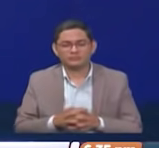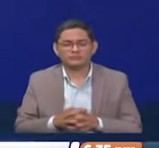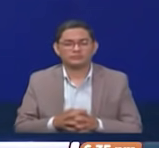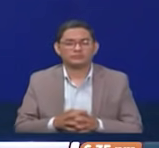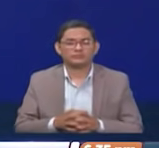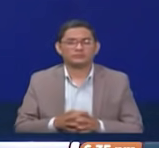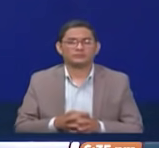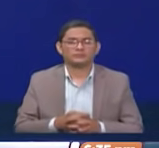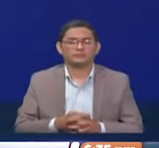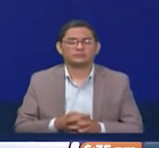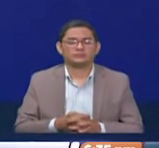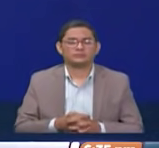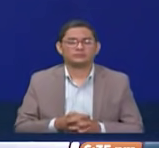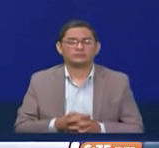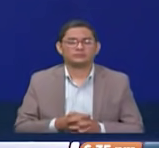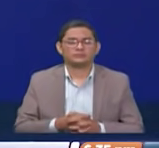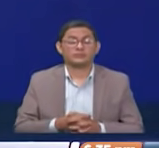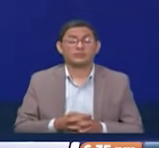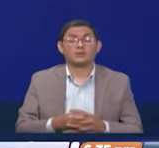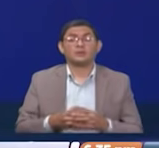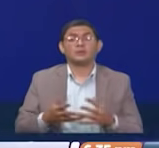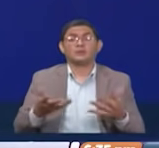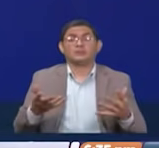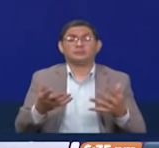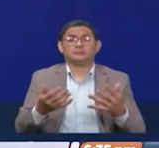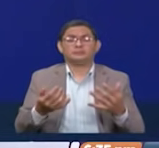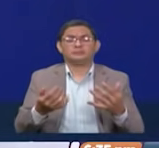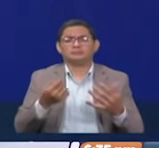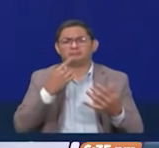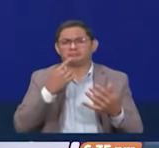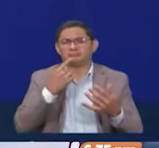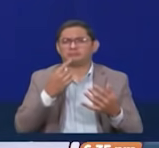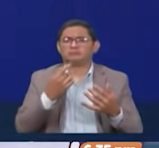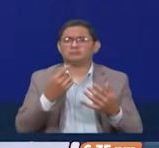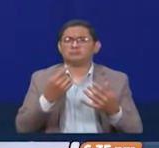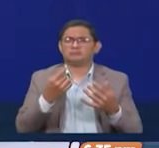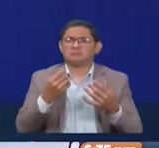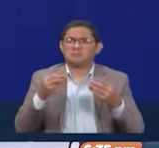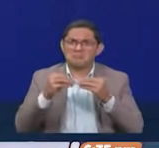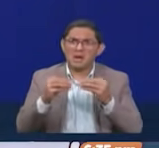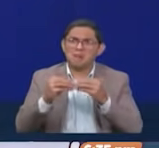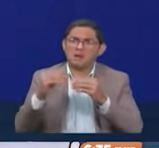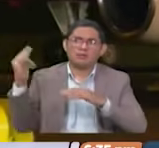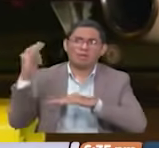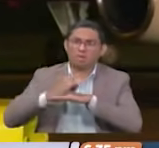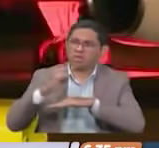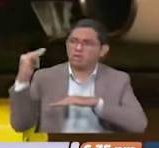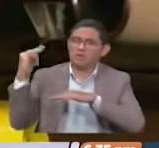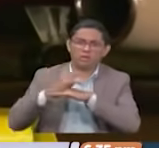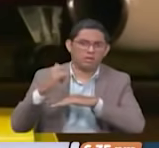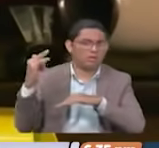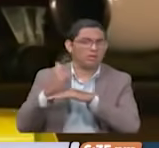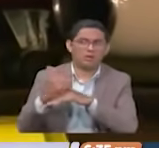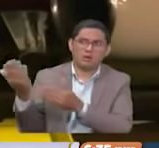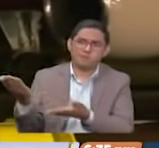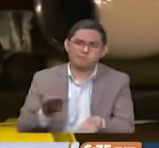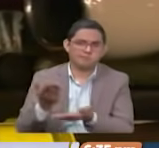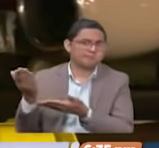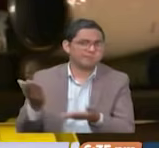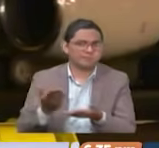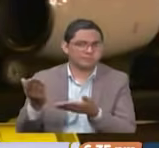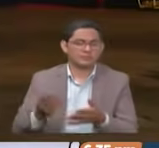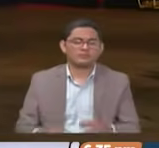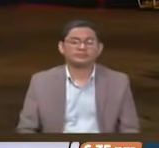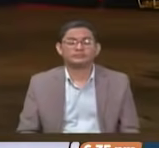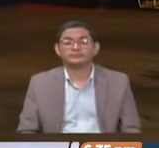cortizo coin por ello seguimos recibiendo más vacunas el pasado